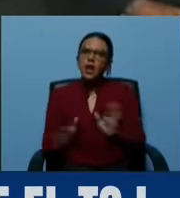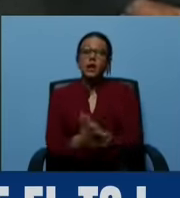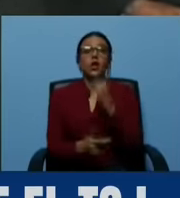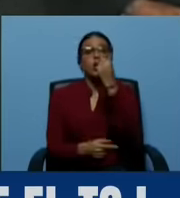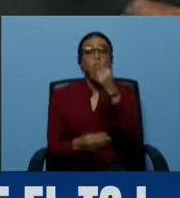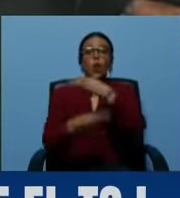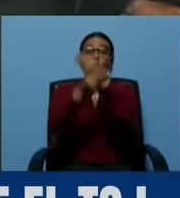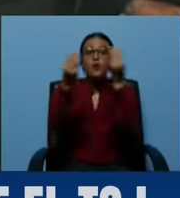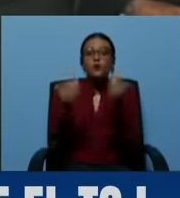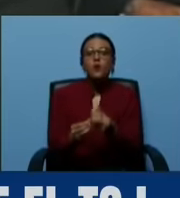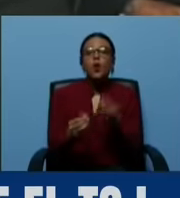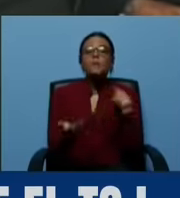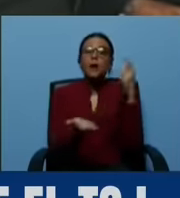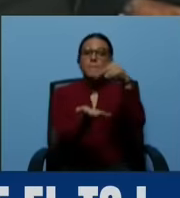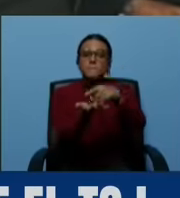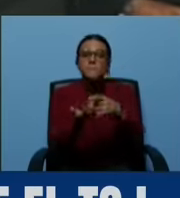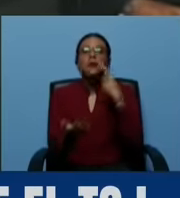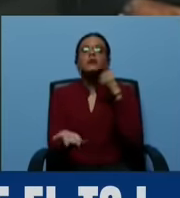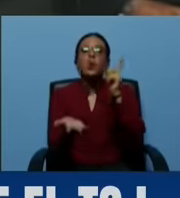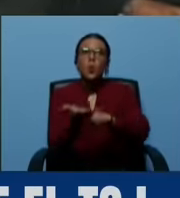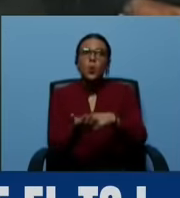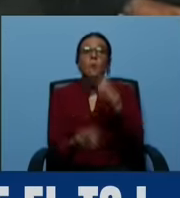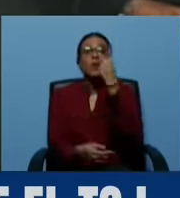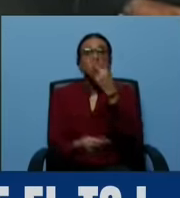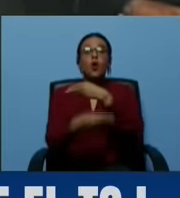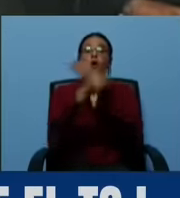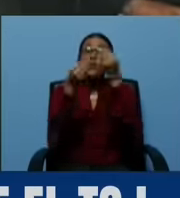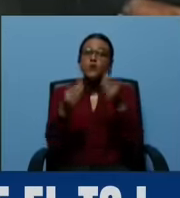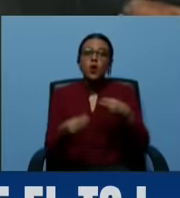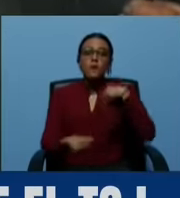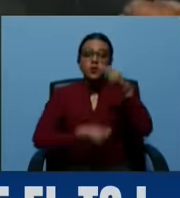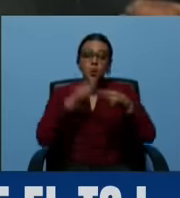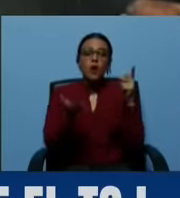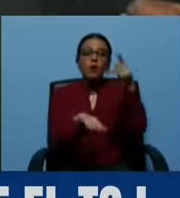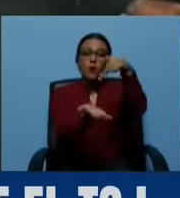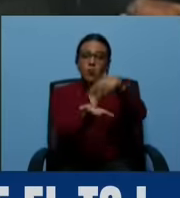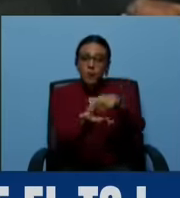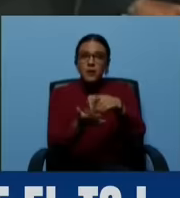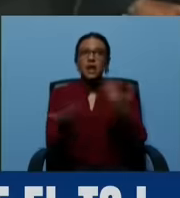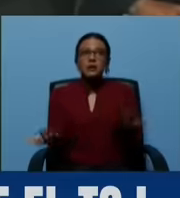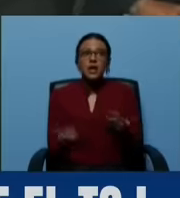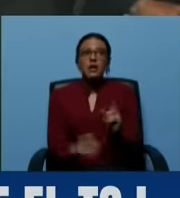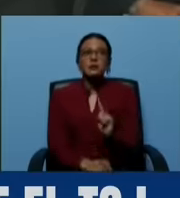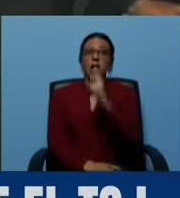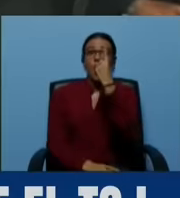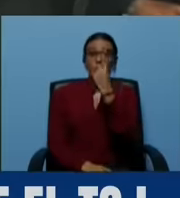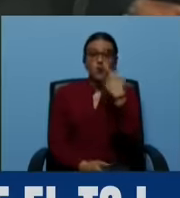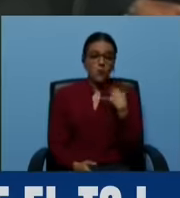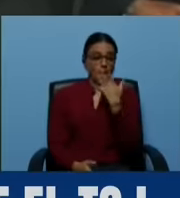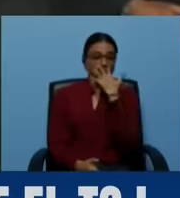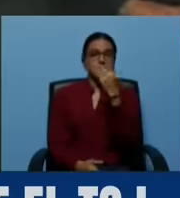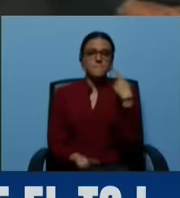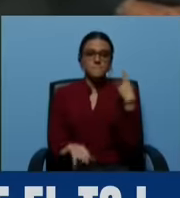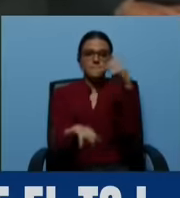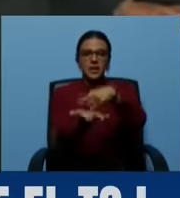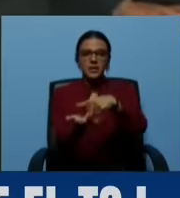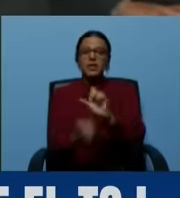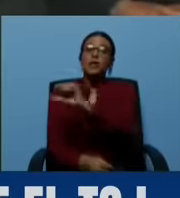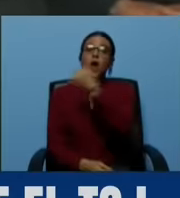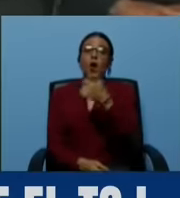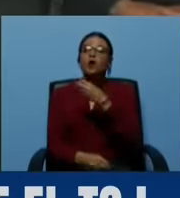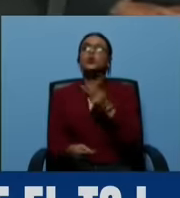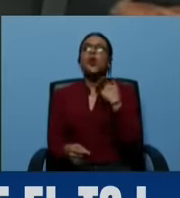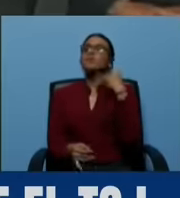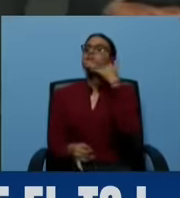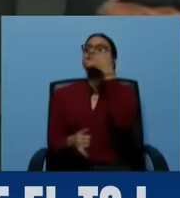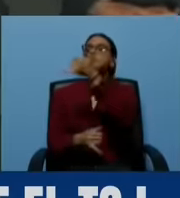maneras de participar, al dos maneras de hacer presencia, uno personalmente, otro epistolarmente.